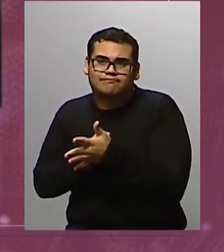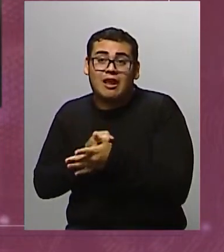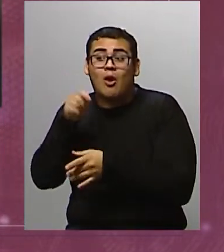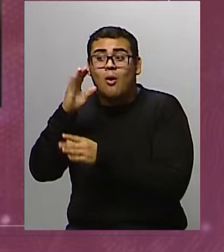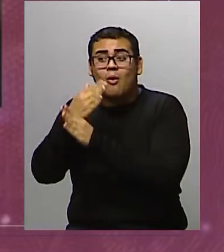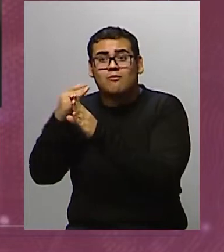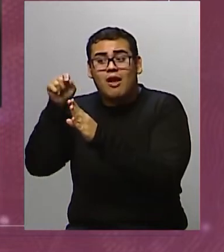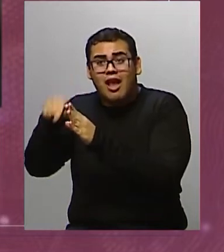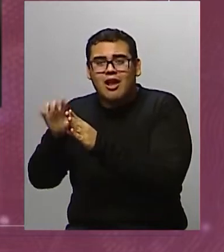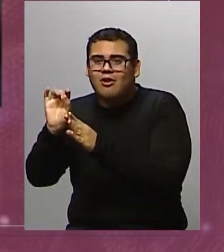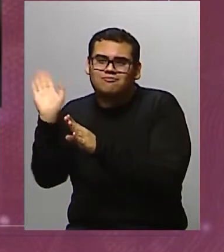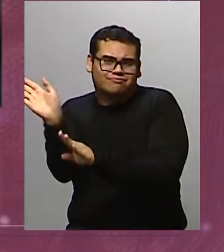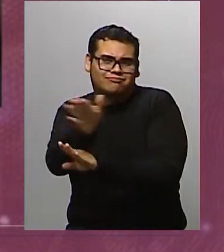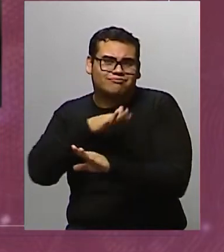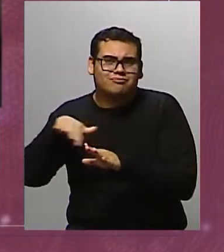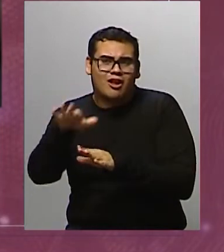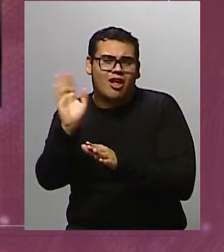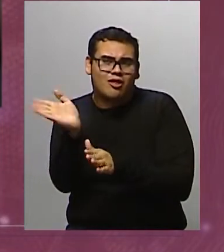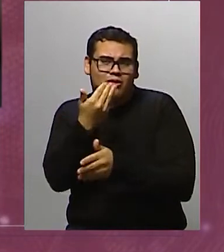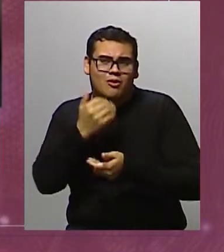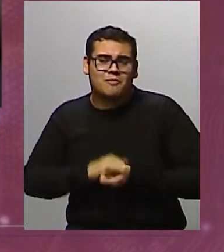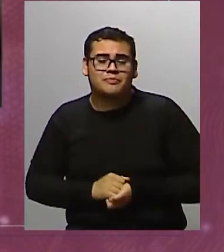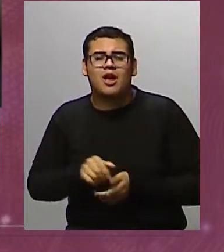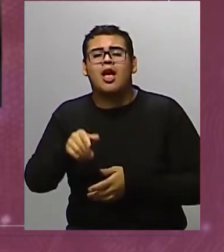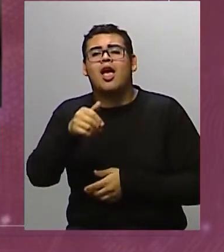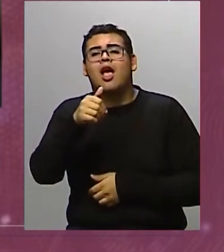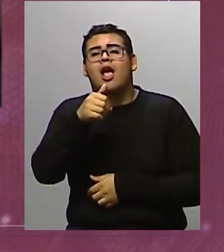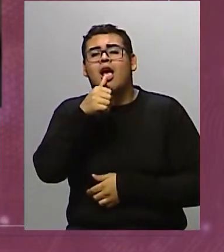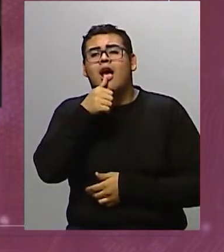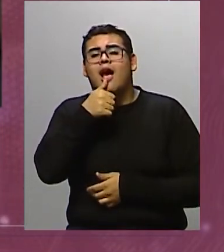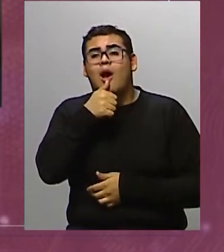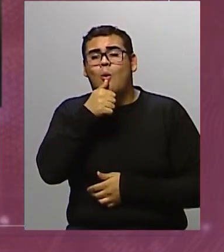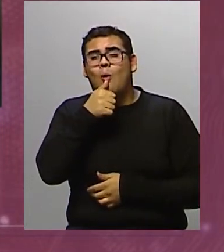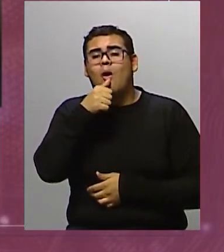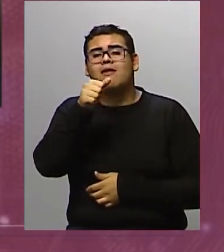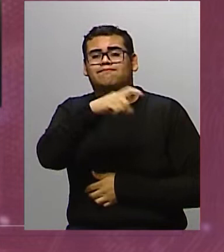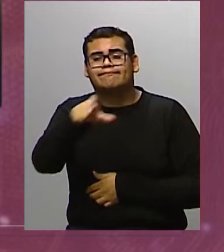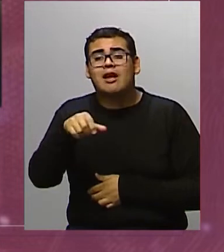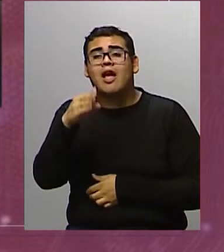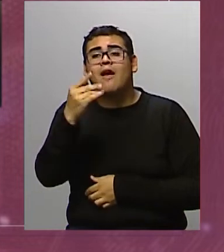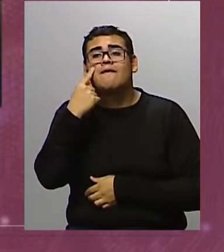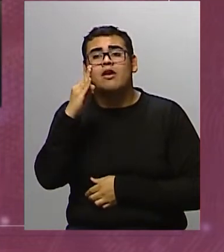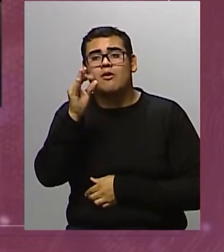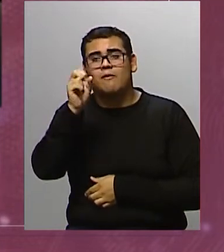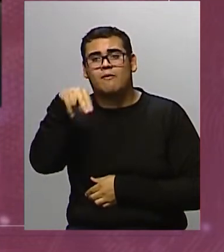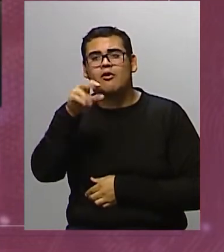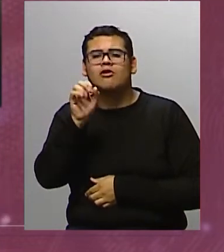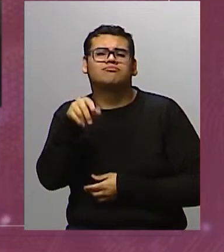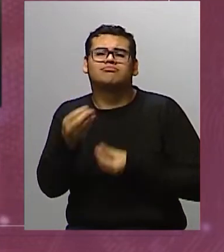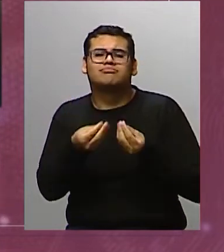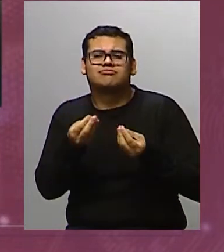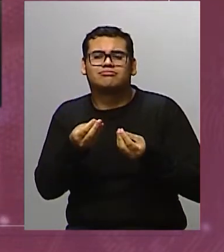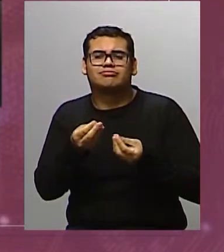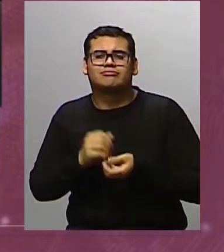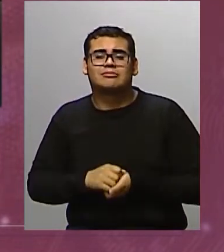muy conocido aquí en la provincia de Mendoza y es la laguna del Viborón, ¿no? Que ha sido, incluso ha estado muy cubierto por los medios,